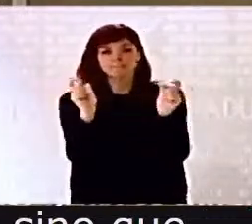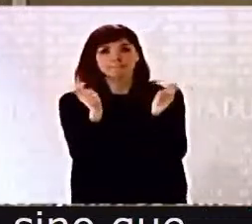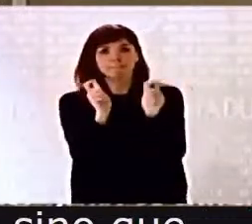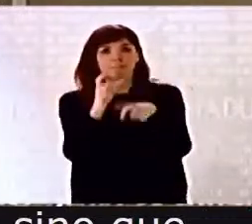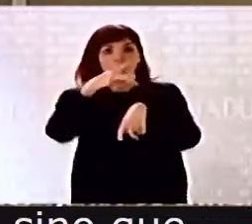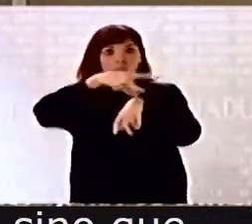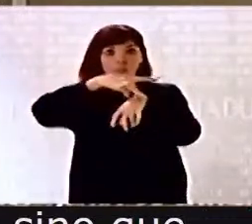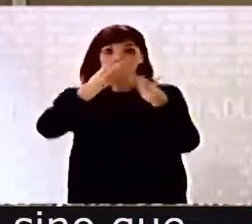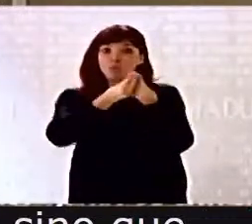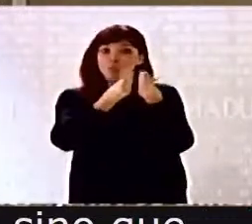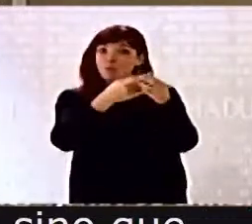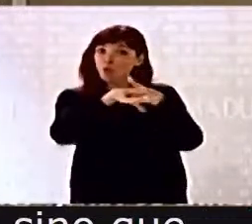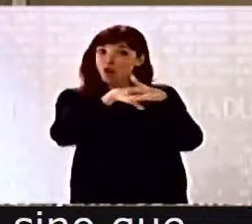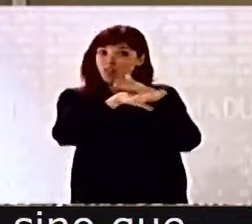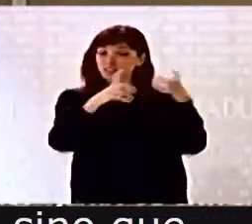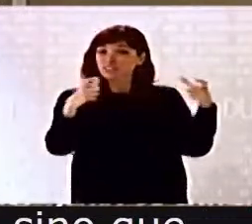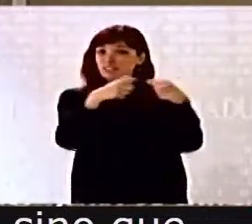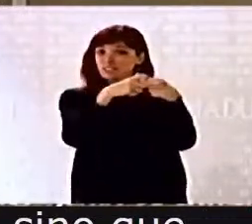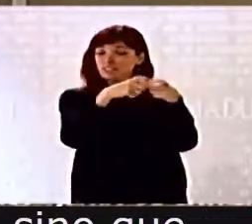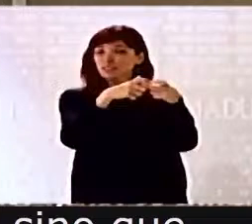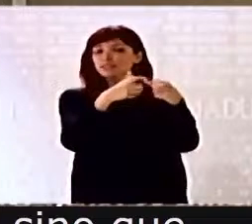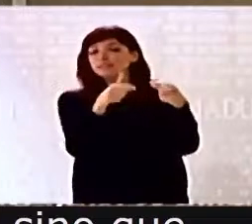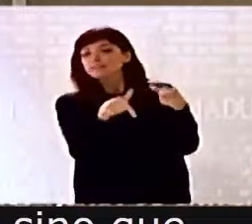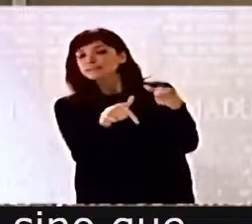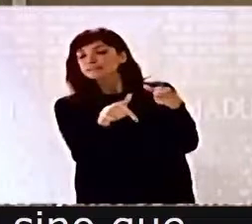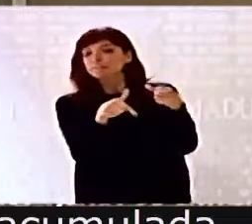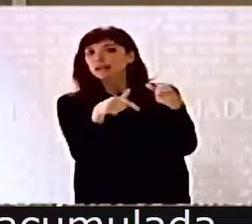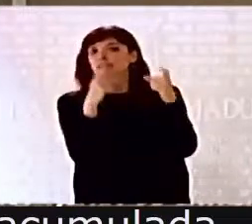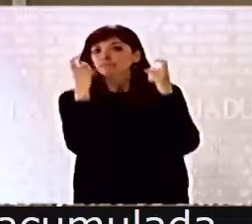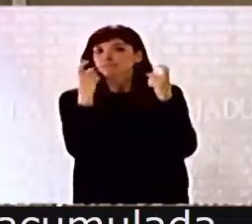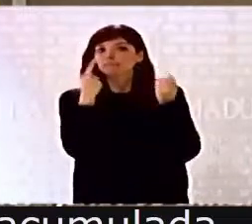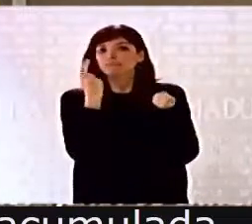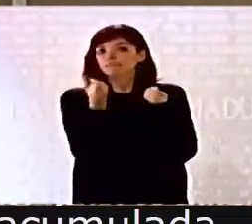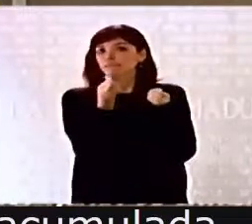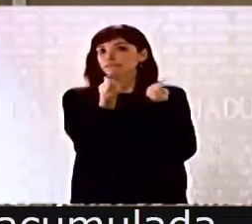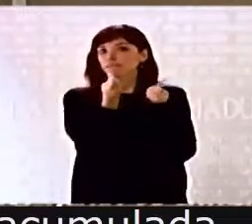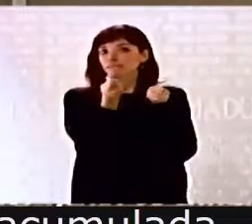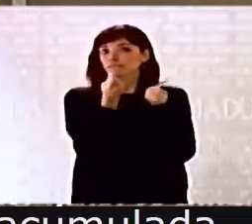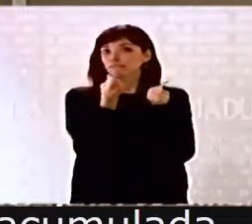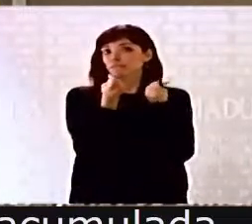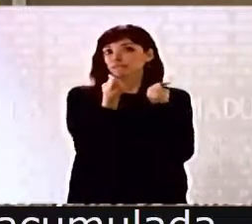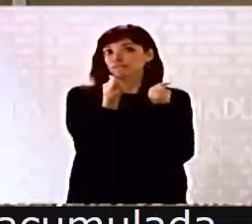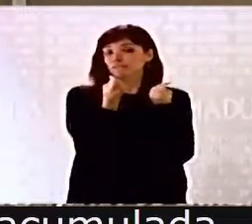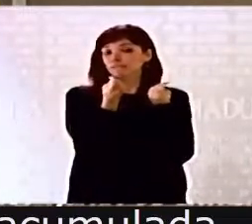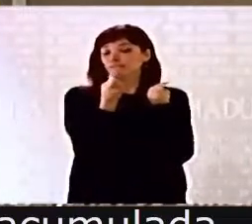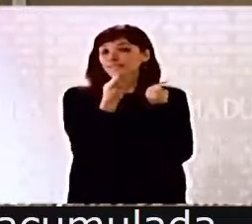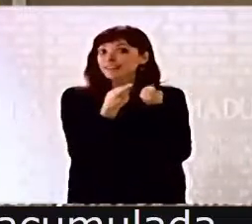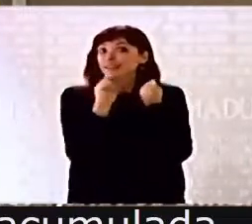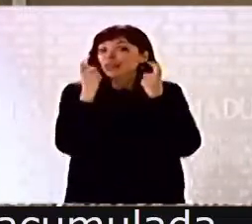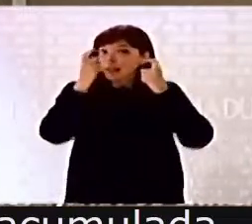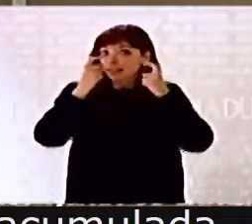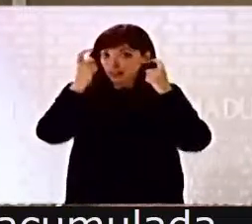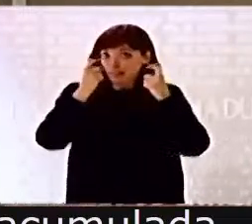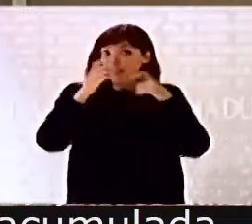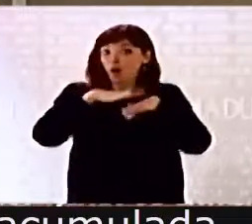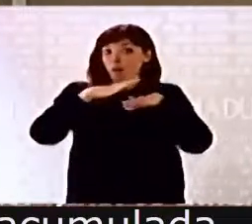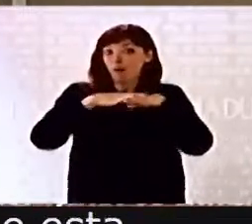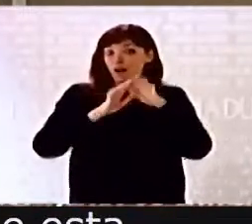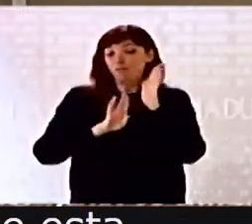acumulada que nos permita en todo momento que la curva de esta segunda